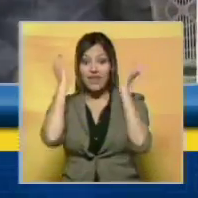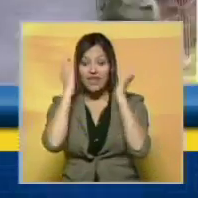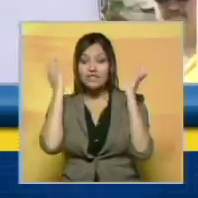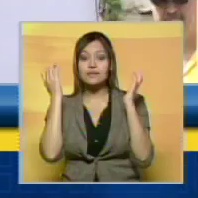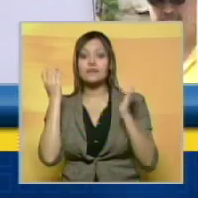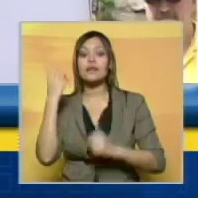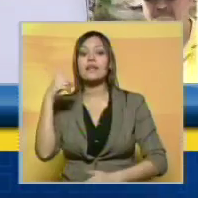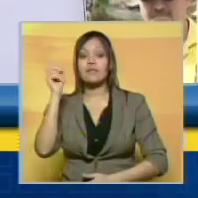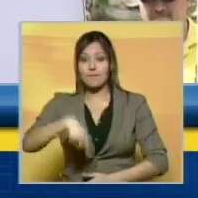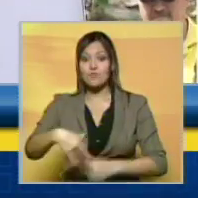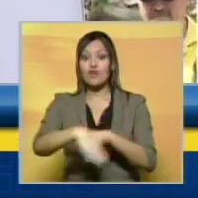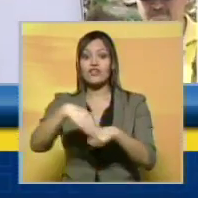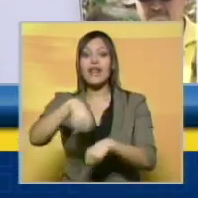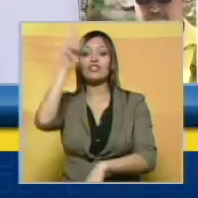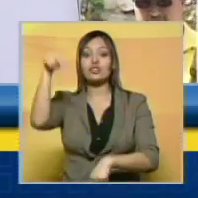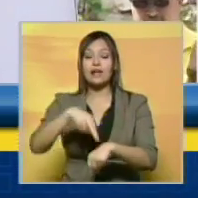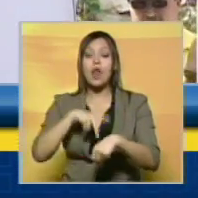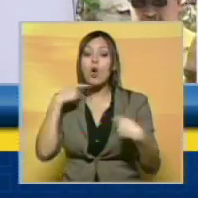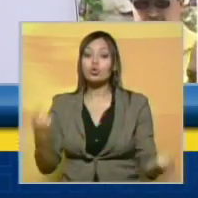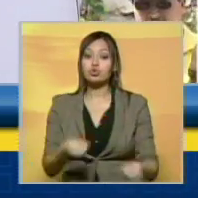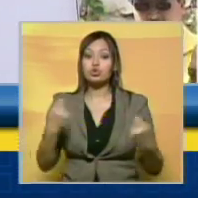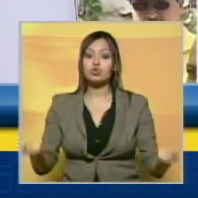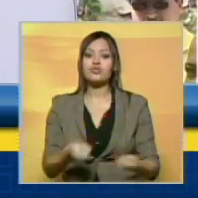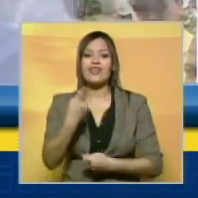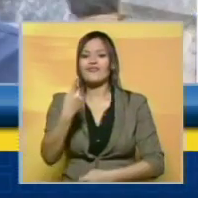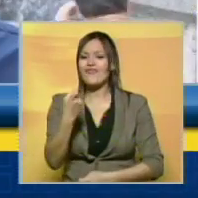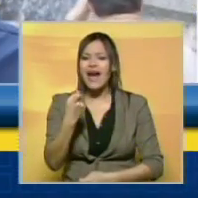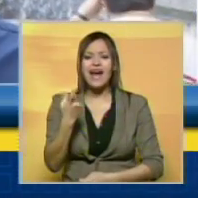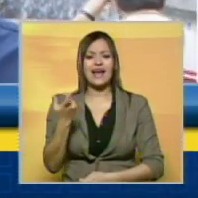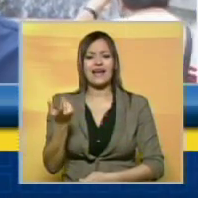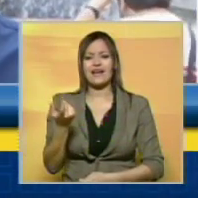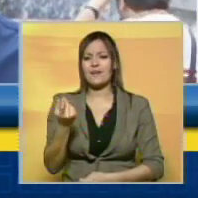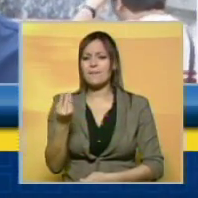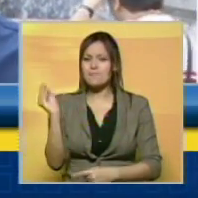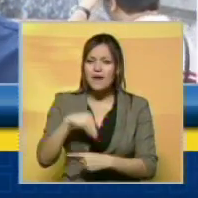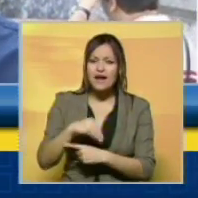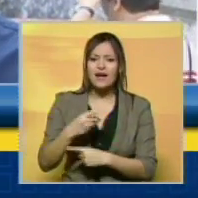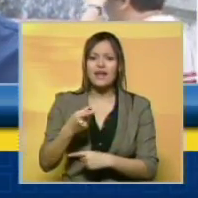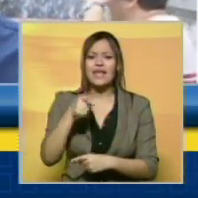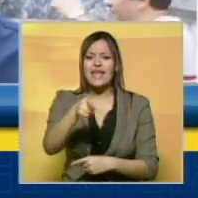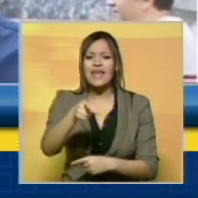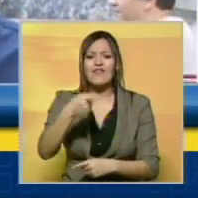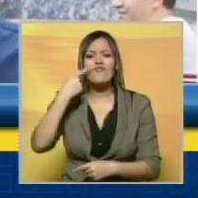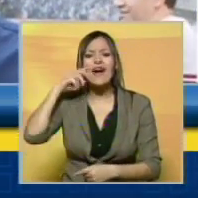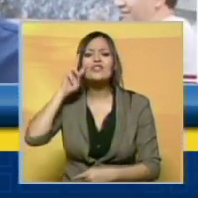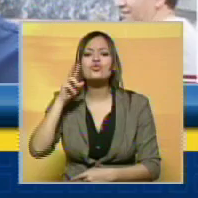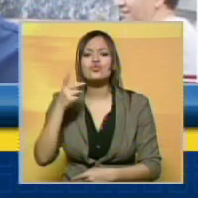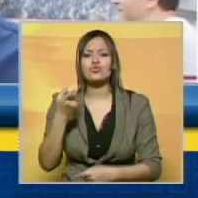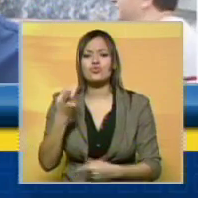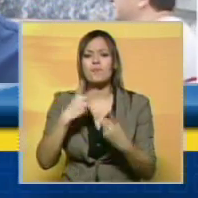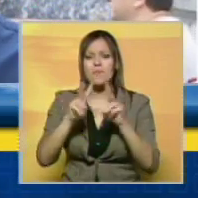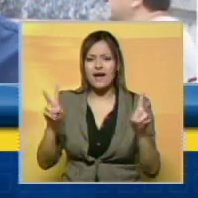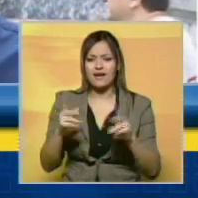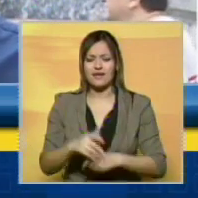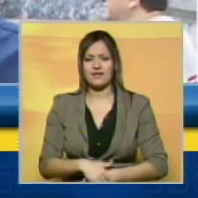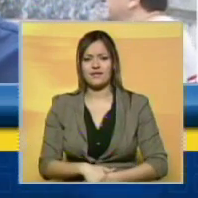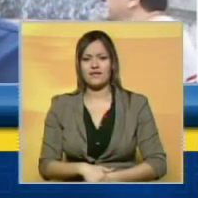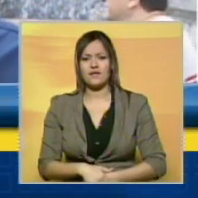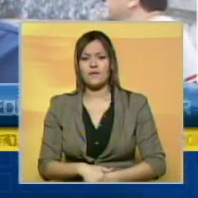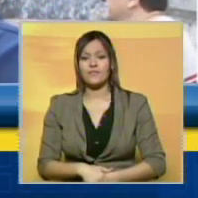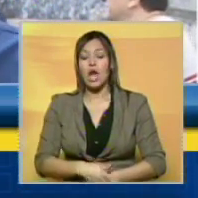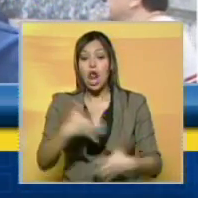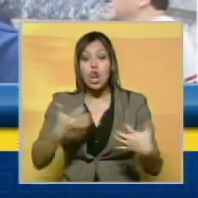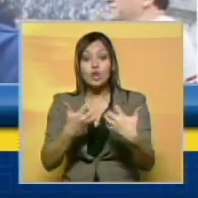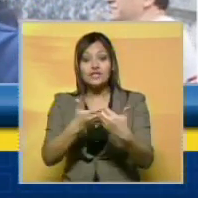Ledesma, indicó que el gobierno nacional promueve una falsa paz. Para poder hablar de una lucha contra la violencia, tenemos